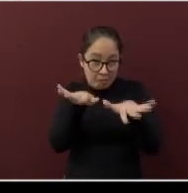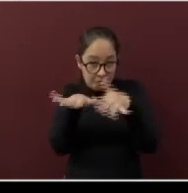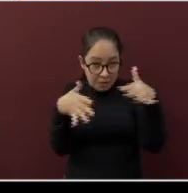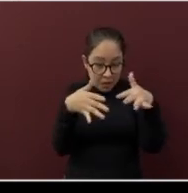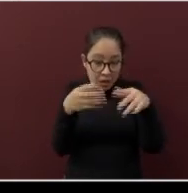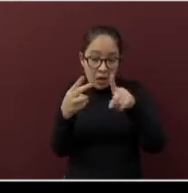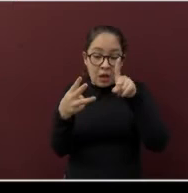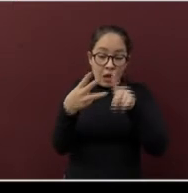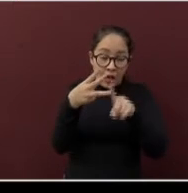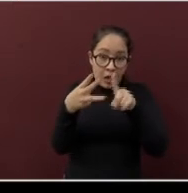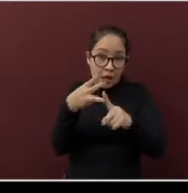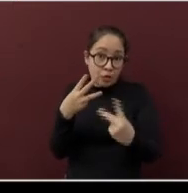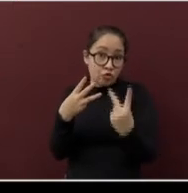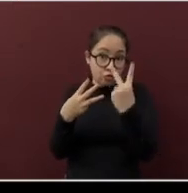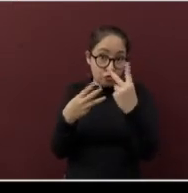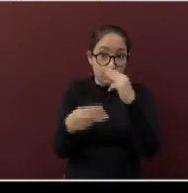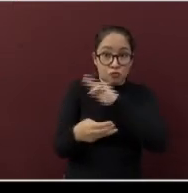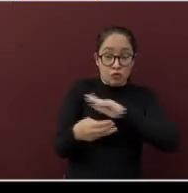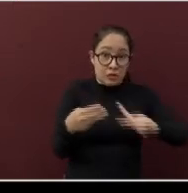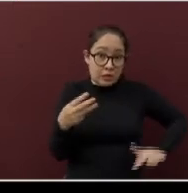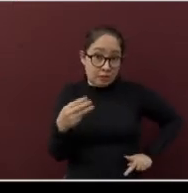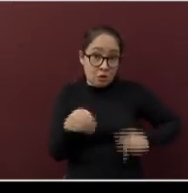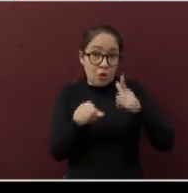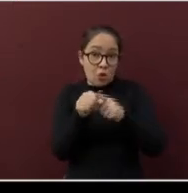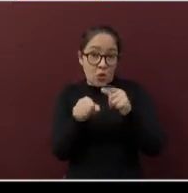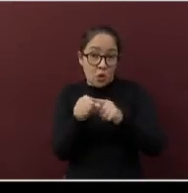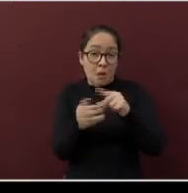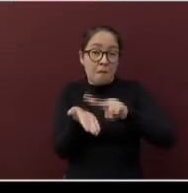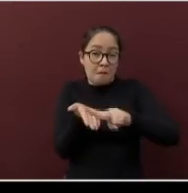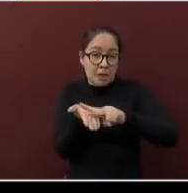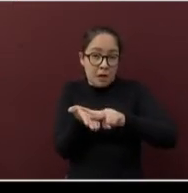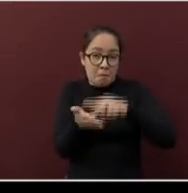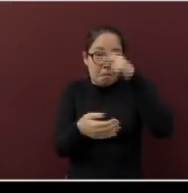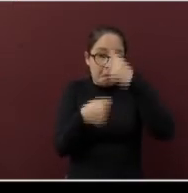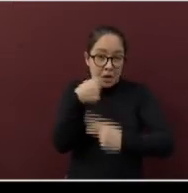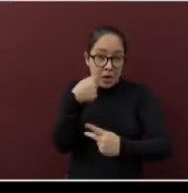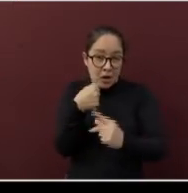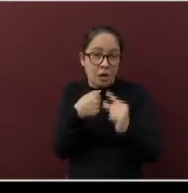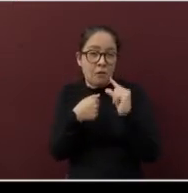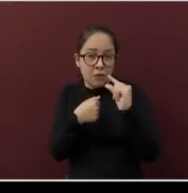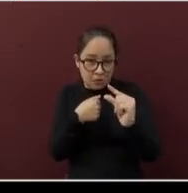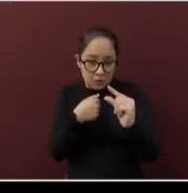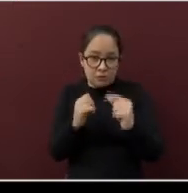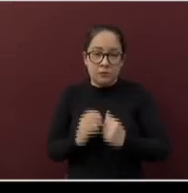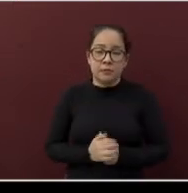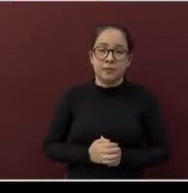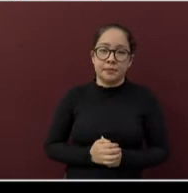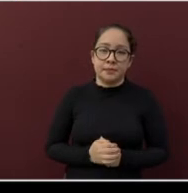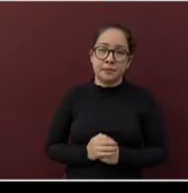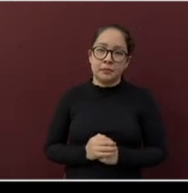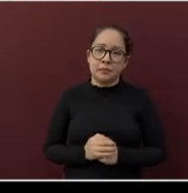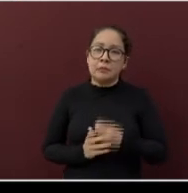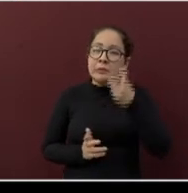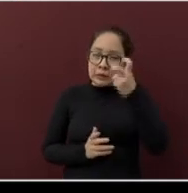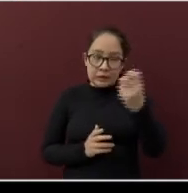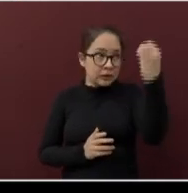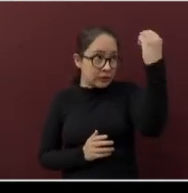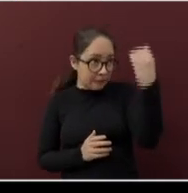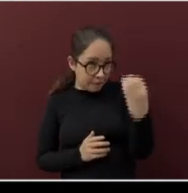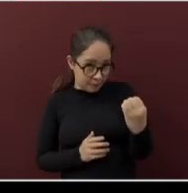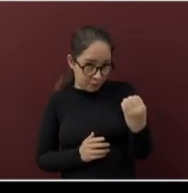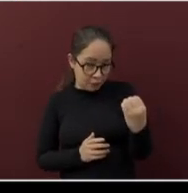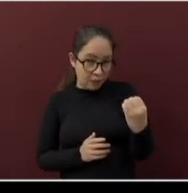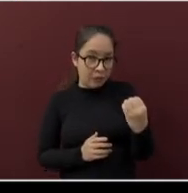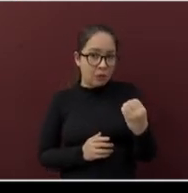dos municipios en color verde de riesgo bajo este semáforo estará vigente